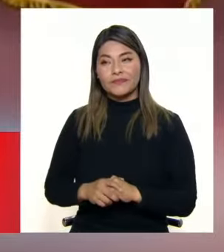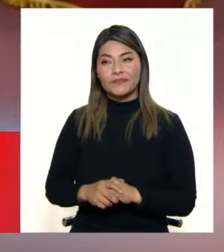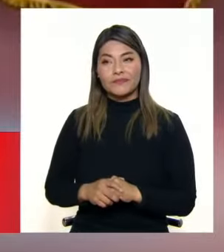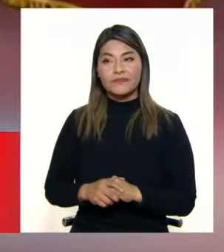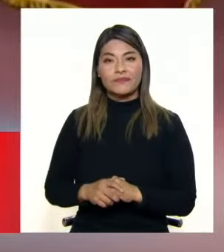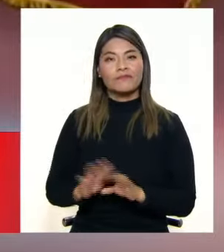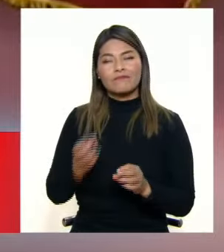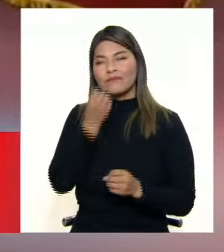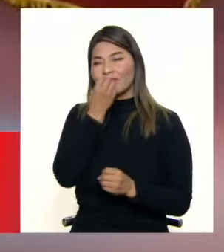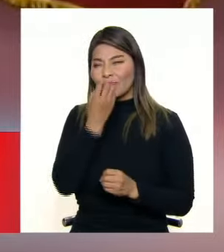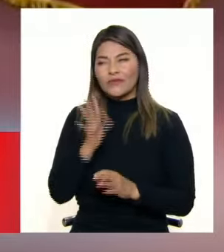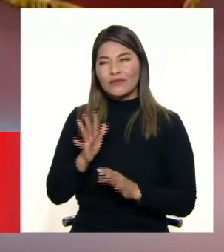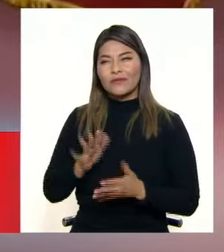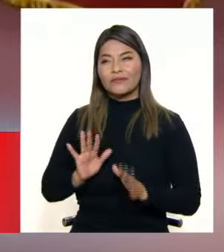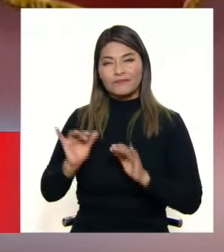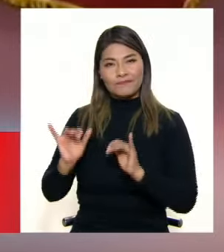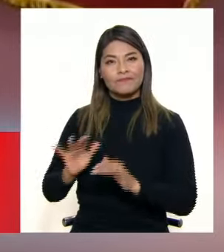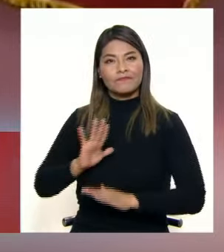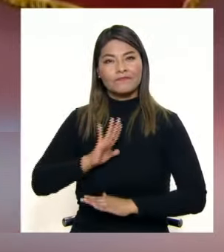no sería bueno.